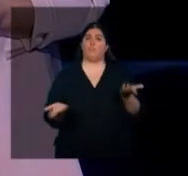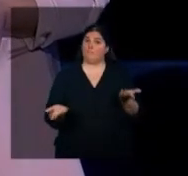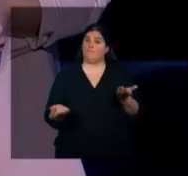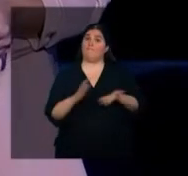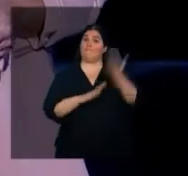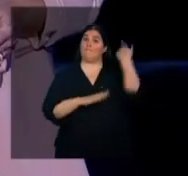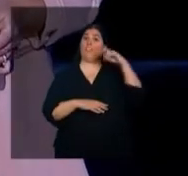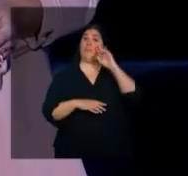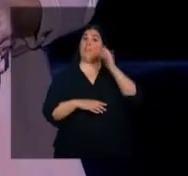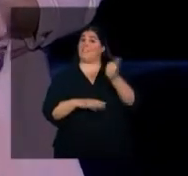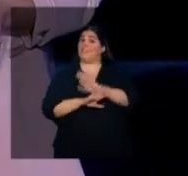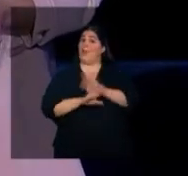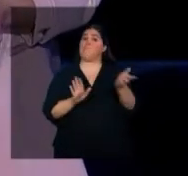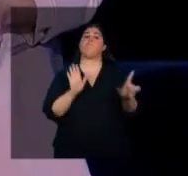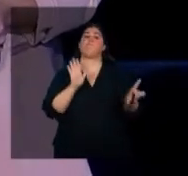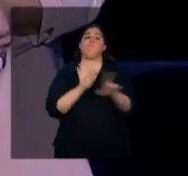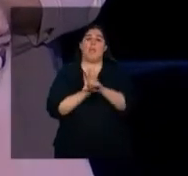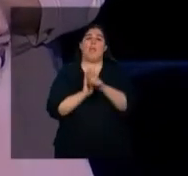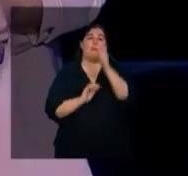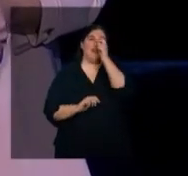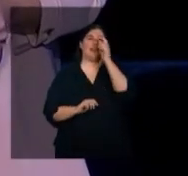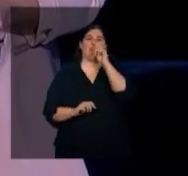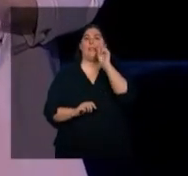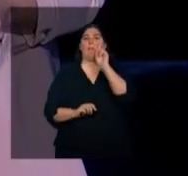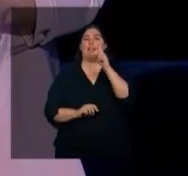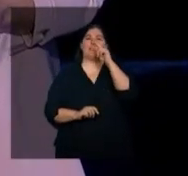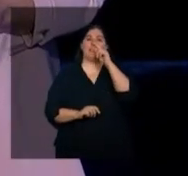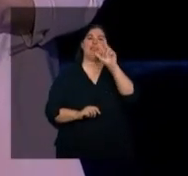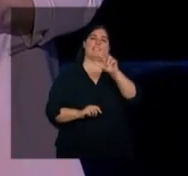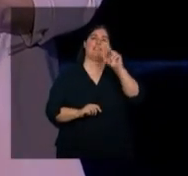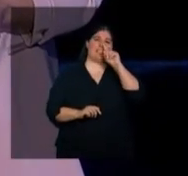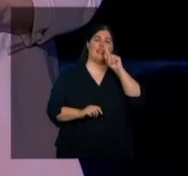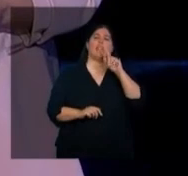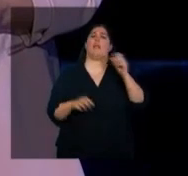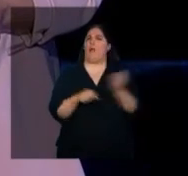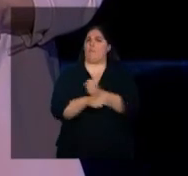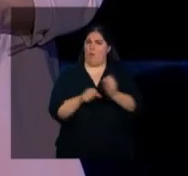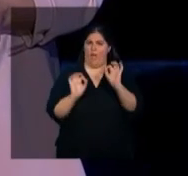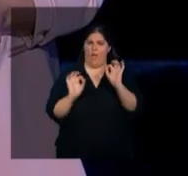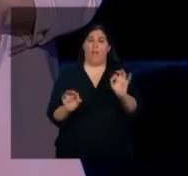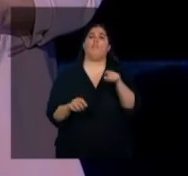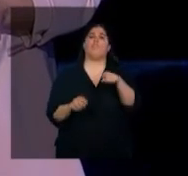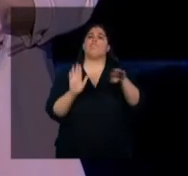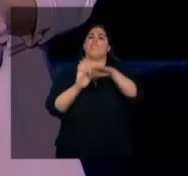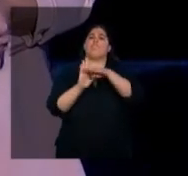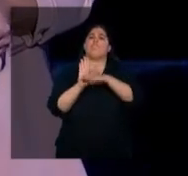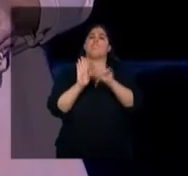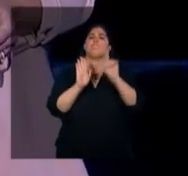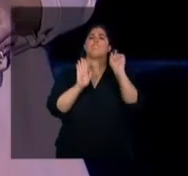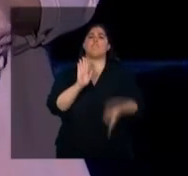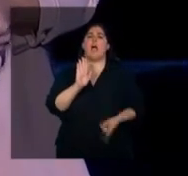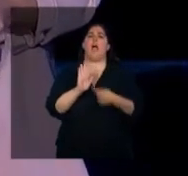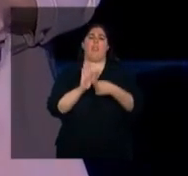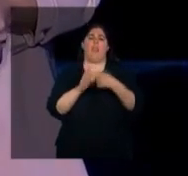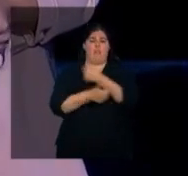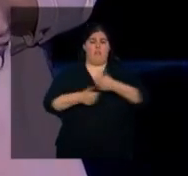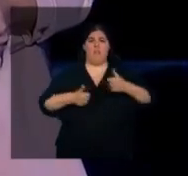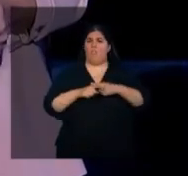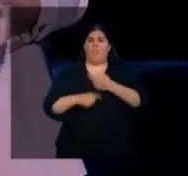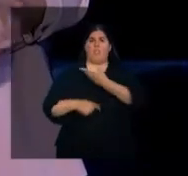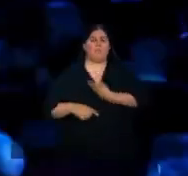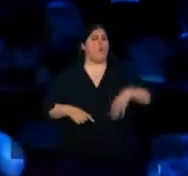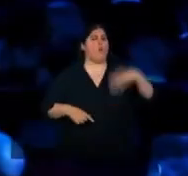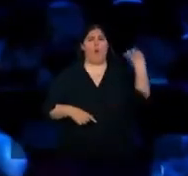eso en el año 2016 se aprobó la ley 27337 que establece la obligación del debate